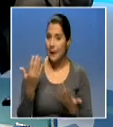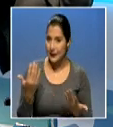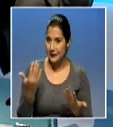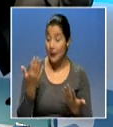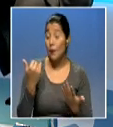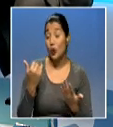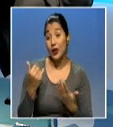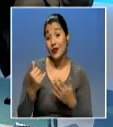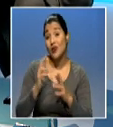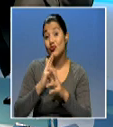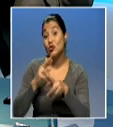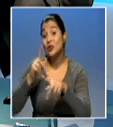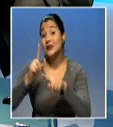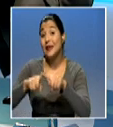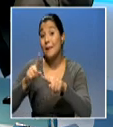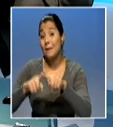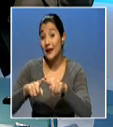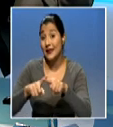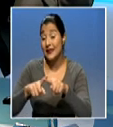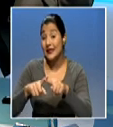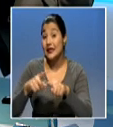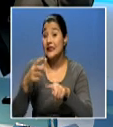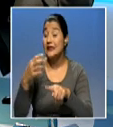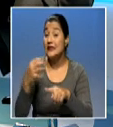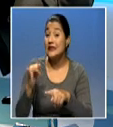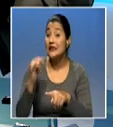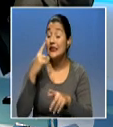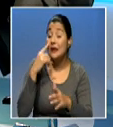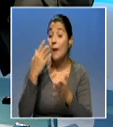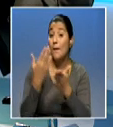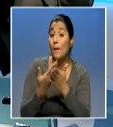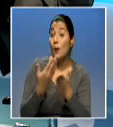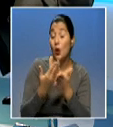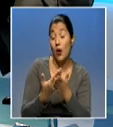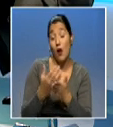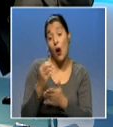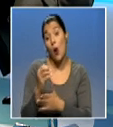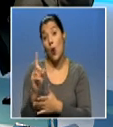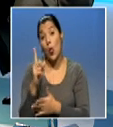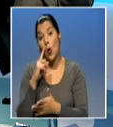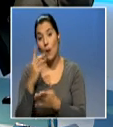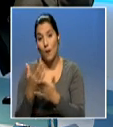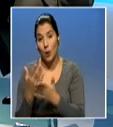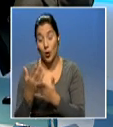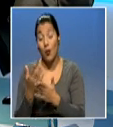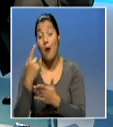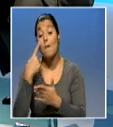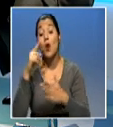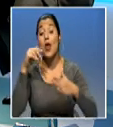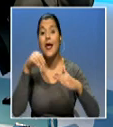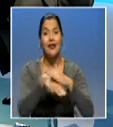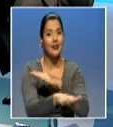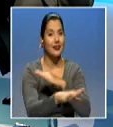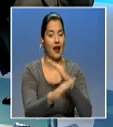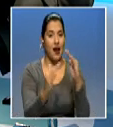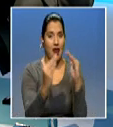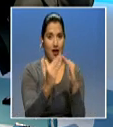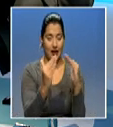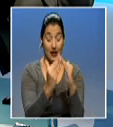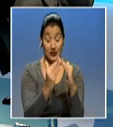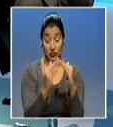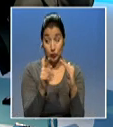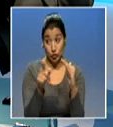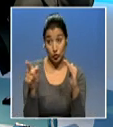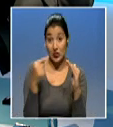eso dependería si se cuenta eso como prueba, lo decomisado por el allanamiento que en teoría, según lo que